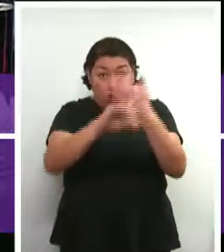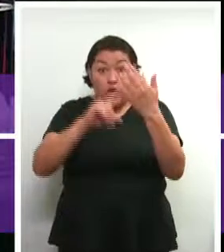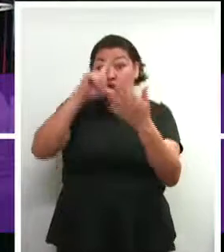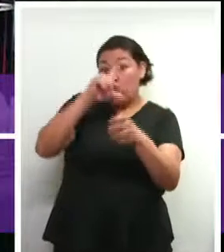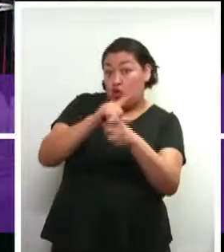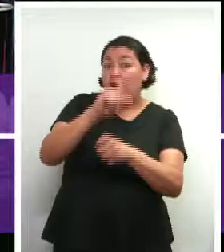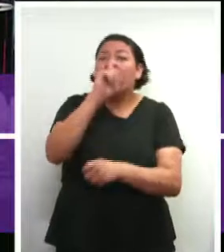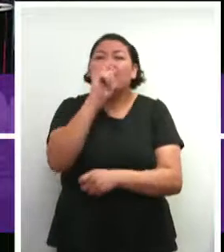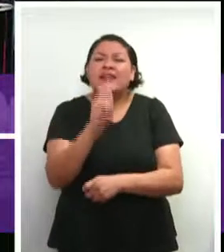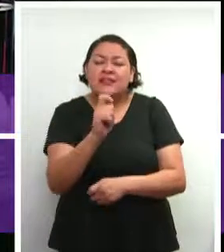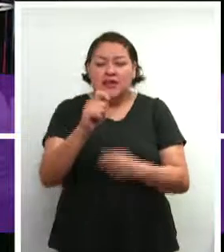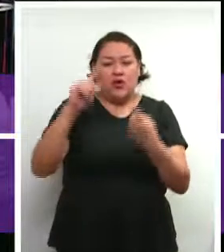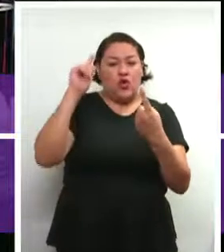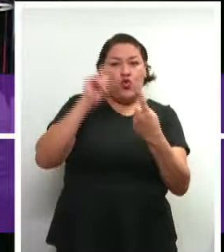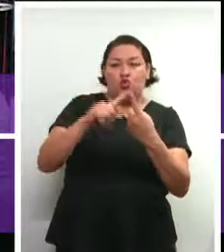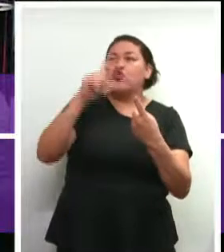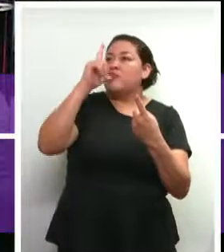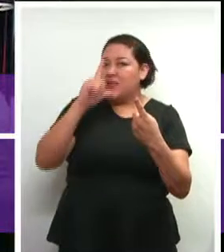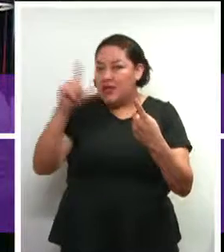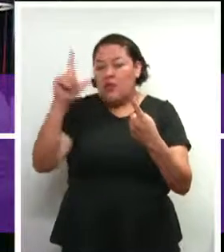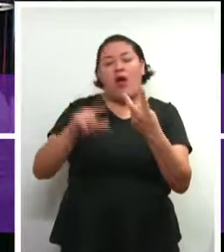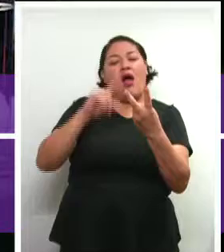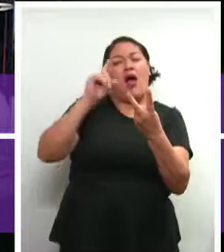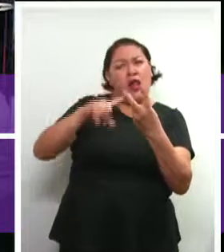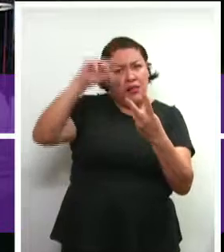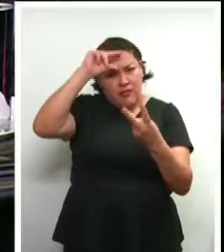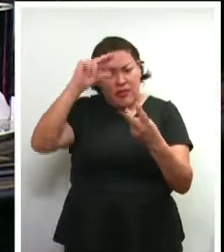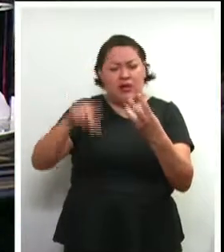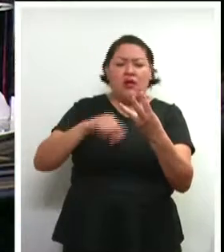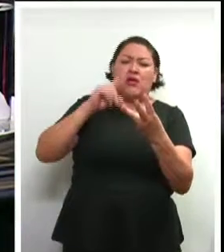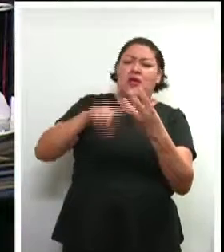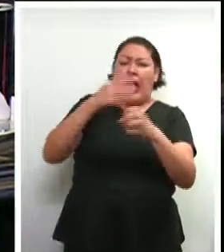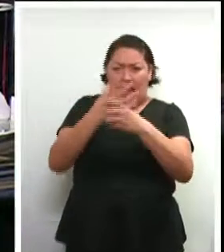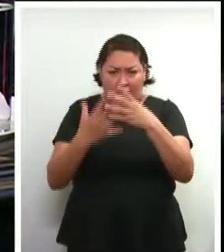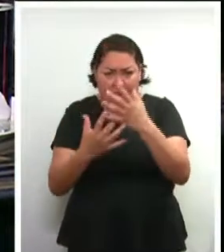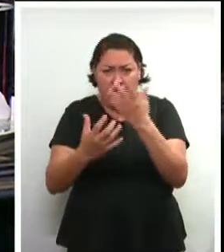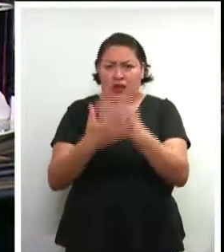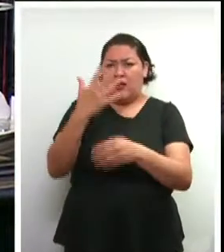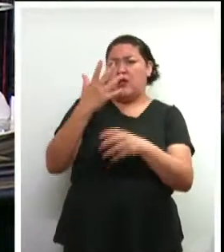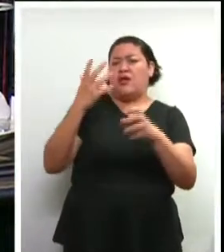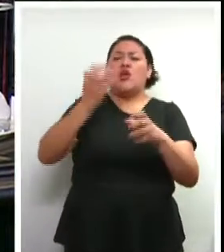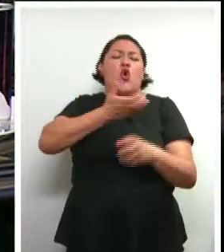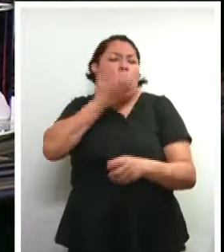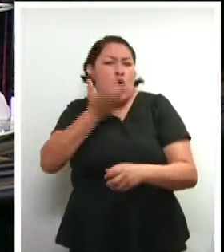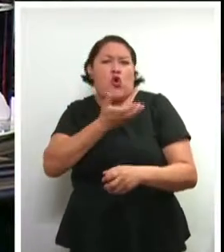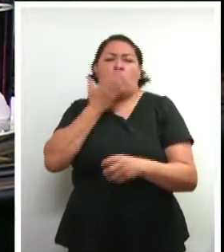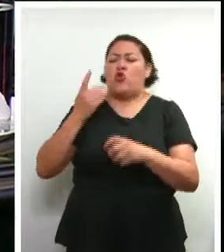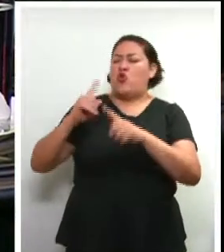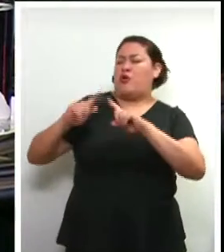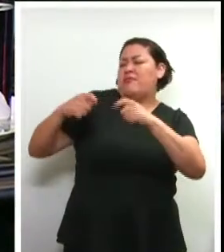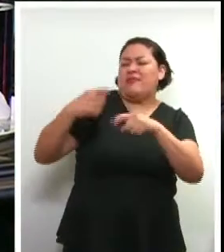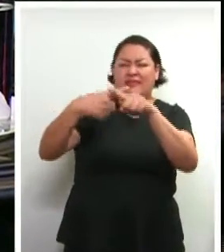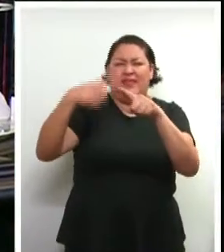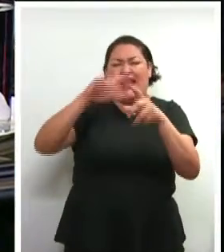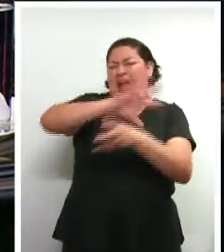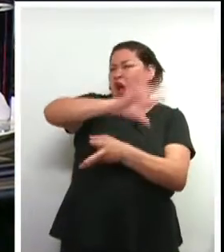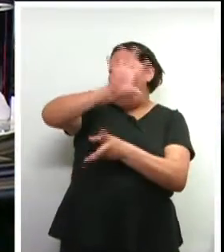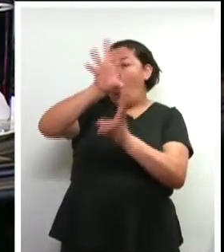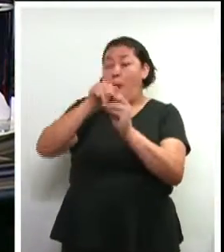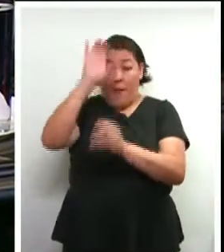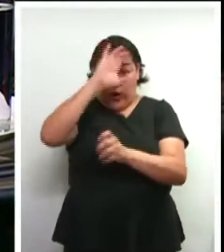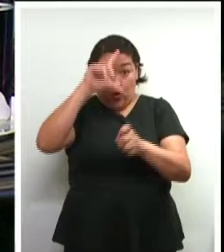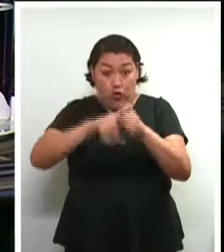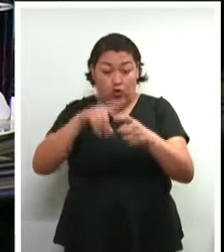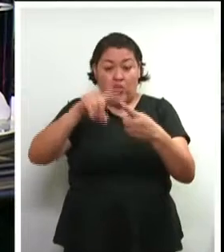rasgos distintivos, espirituales y materiales, intelectuales y afectivos que caracterizan a una sociedad o a un grupo social. Ella engloba, además de las artes y